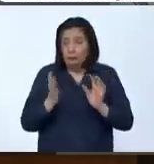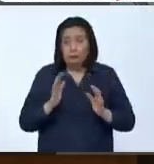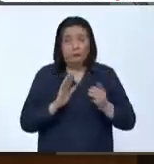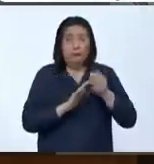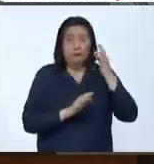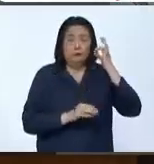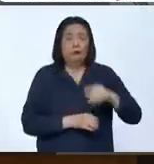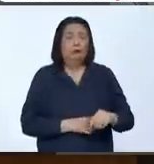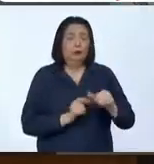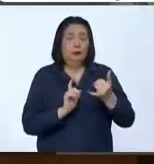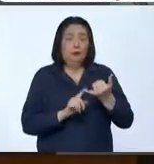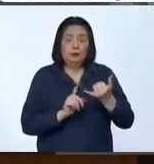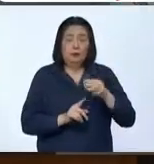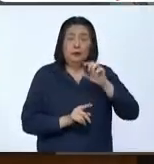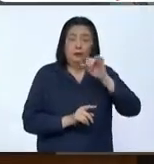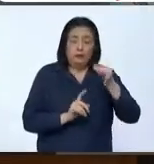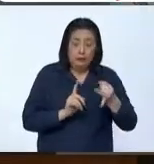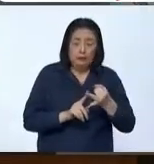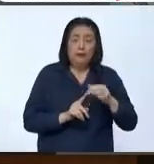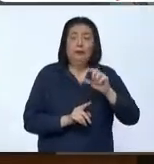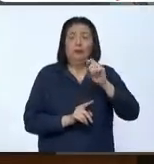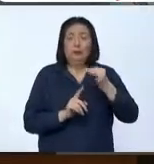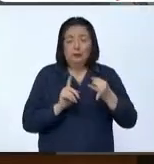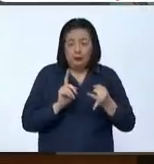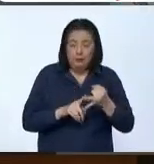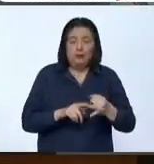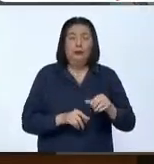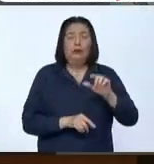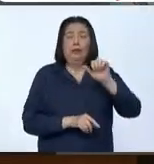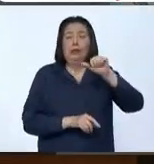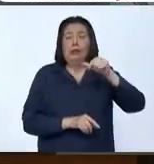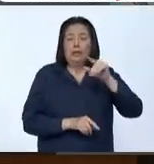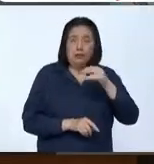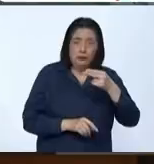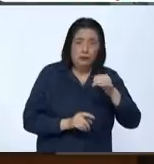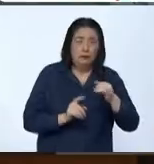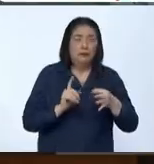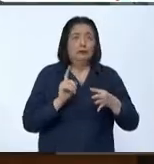aymara amahuaca a shanika